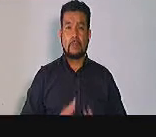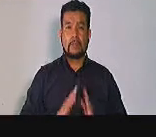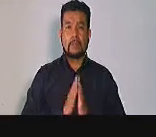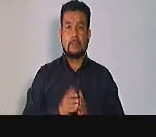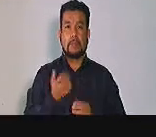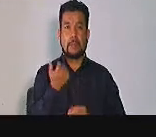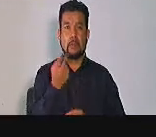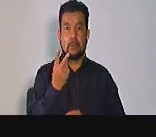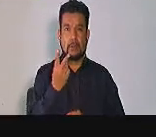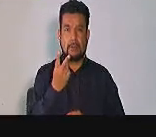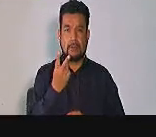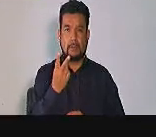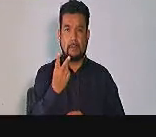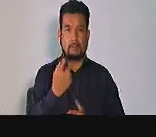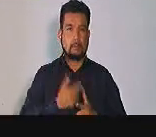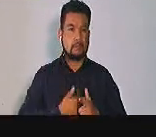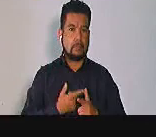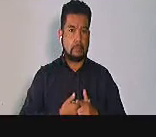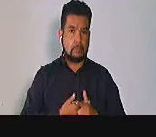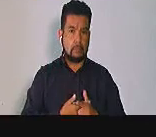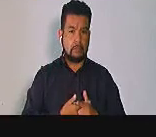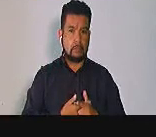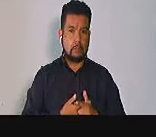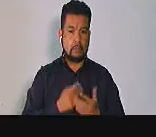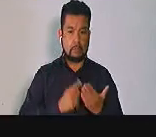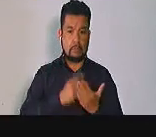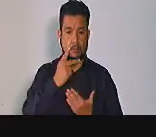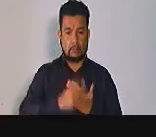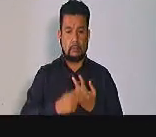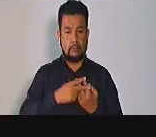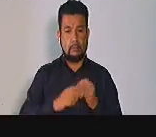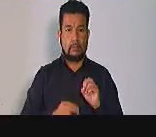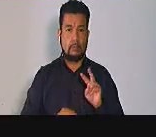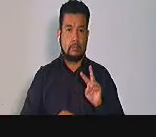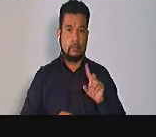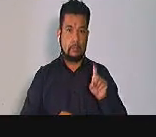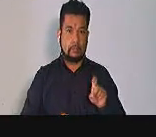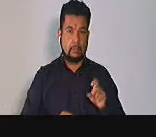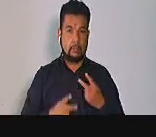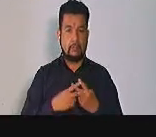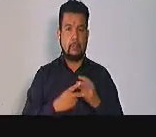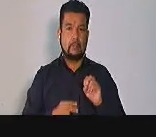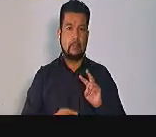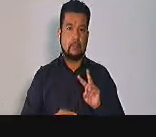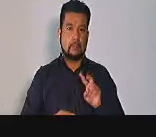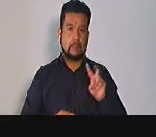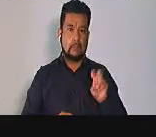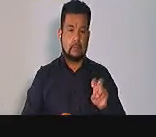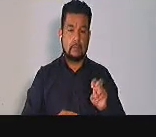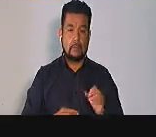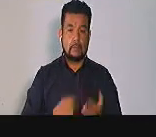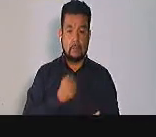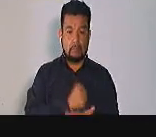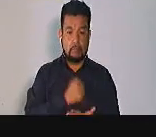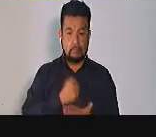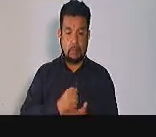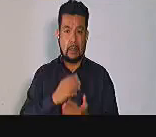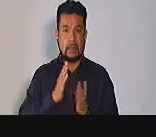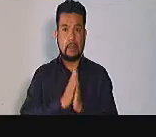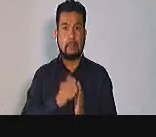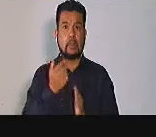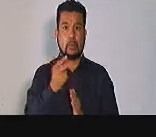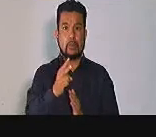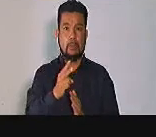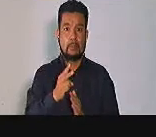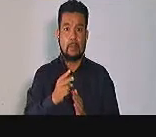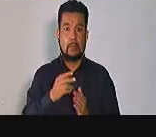...12 de diciembre, señor presidente. Entonces, el proyecto 026-027 tiene ponencia radicada el día 12 de diciembre y